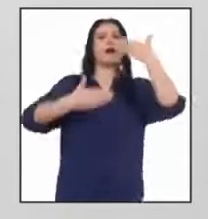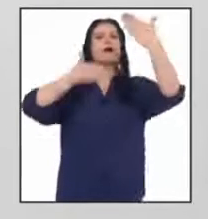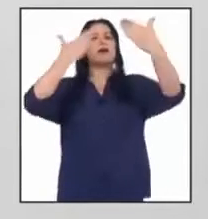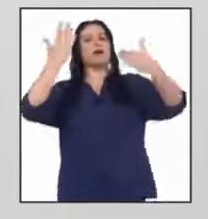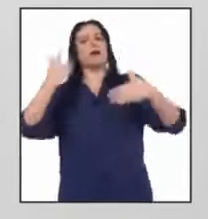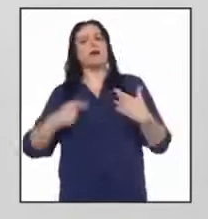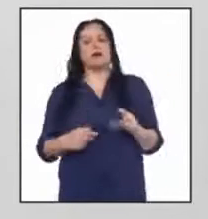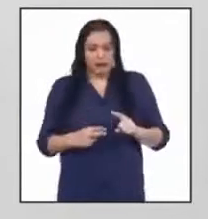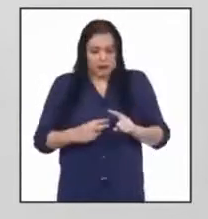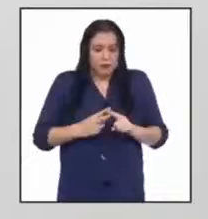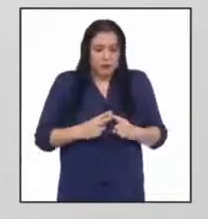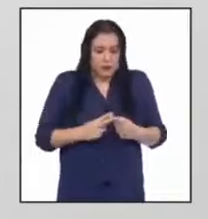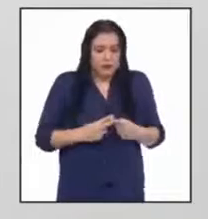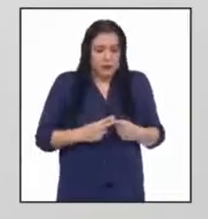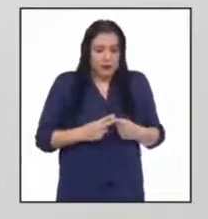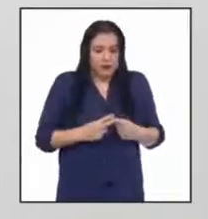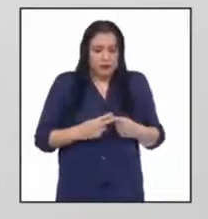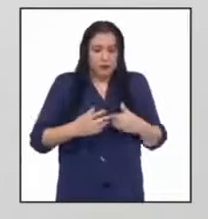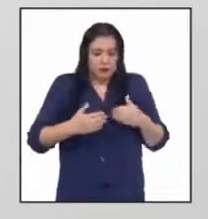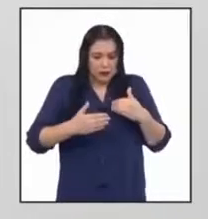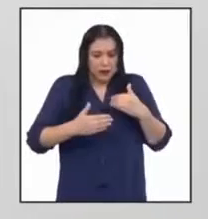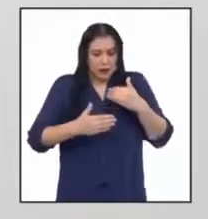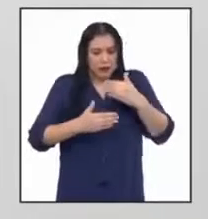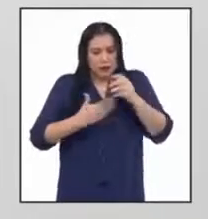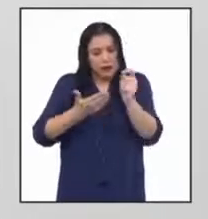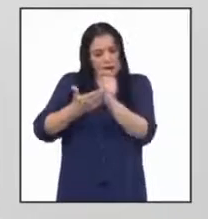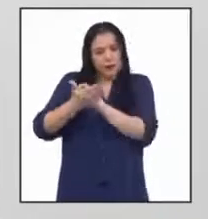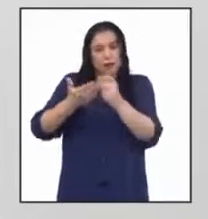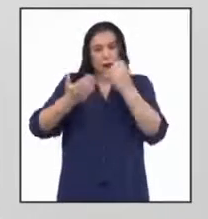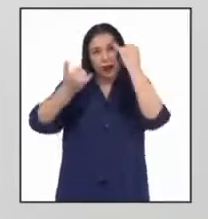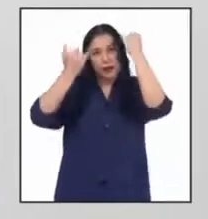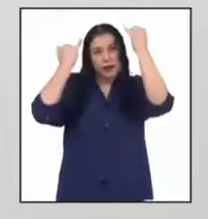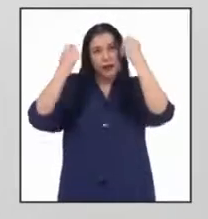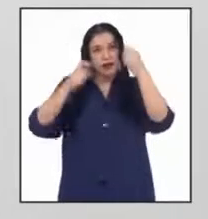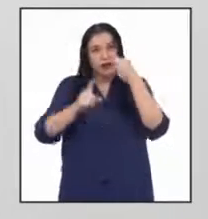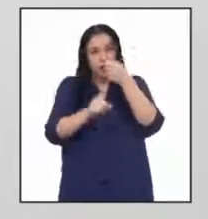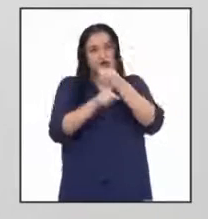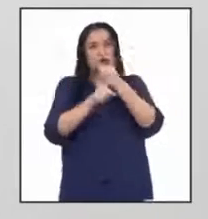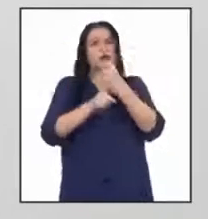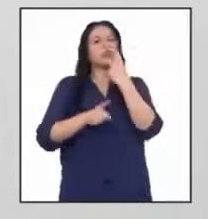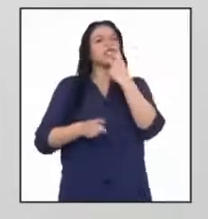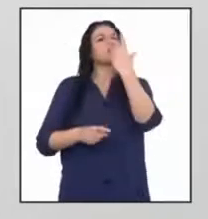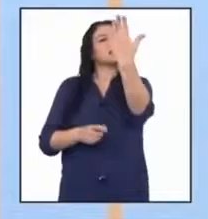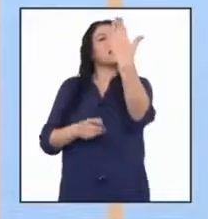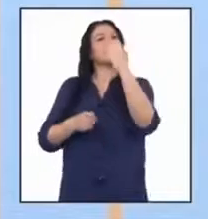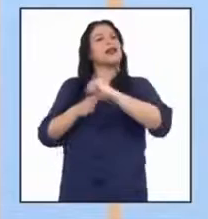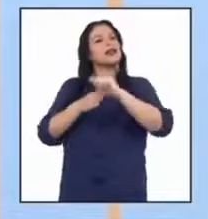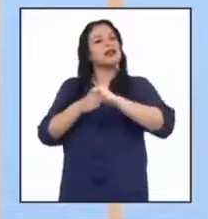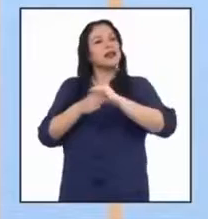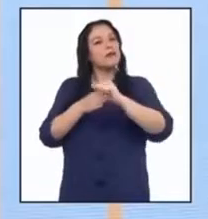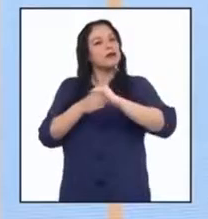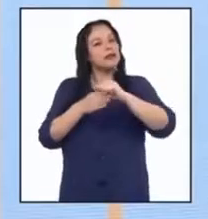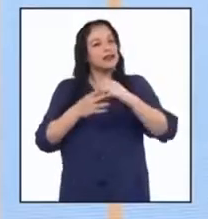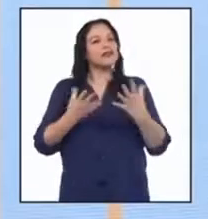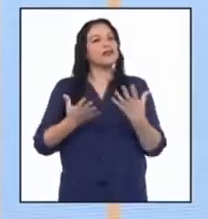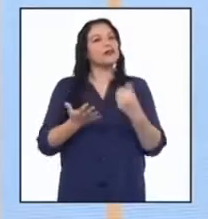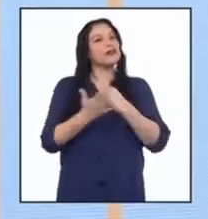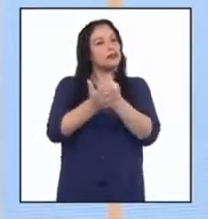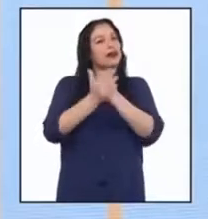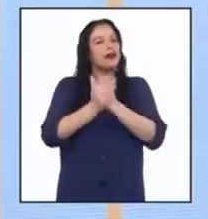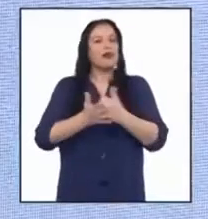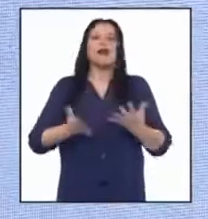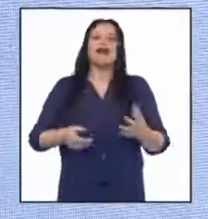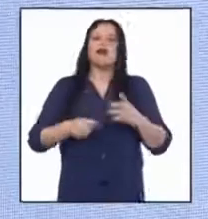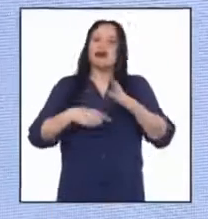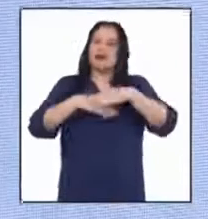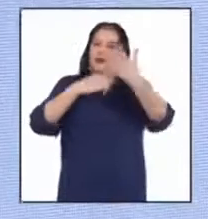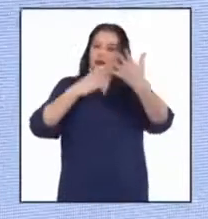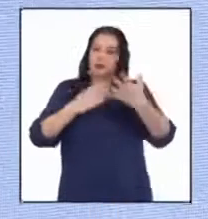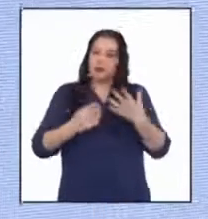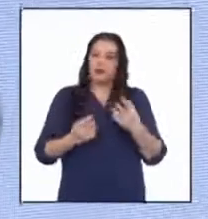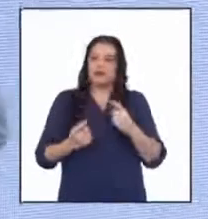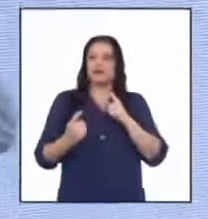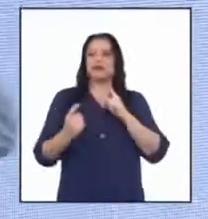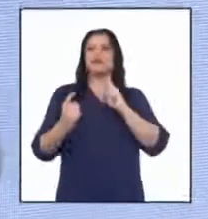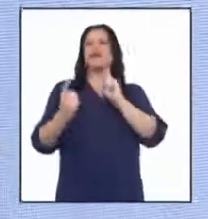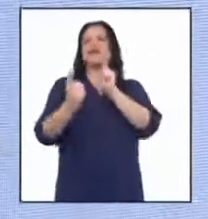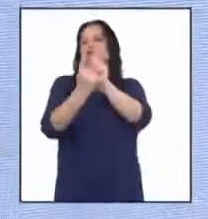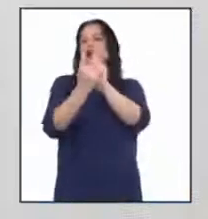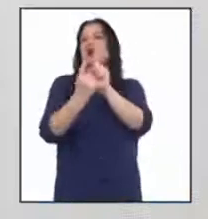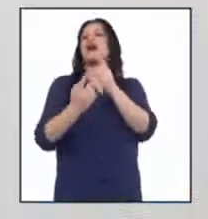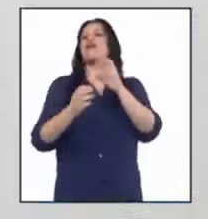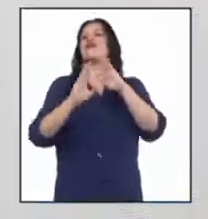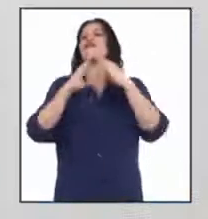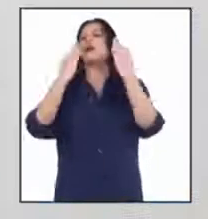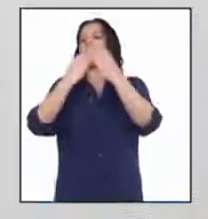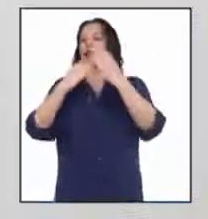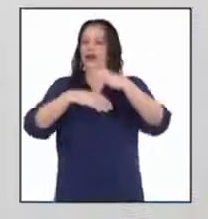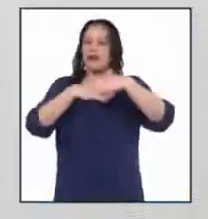al inicio del desarrollo de un monólogo uno empieza practicando frente al espejo. Luego podrás hacerlo frente a tu familia o